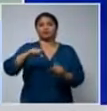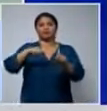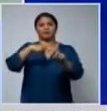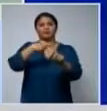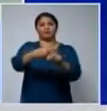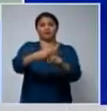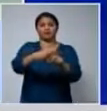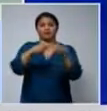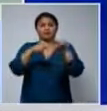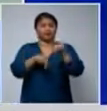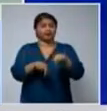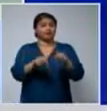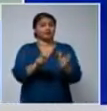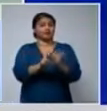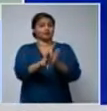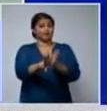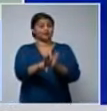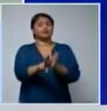provincia que ha